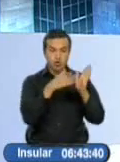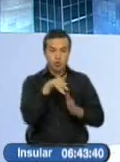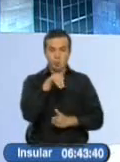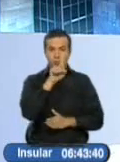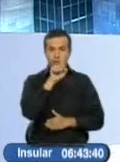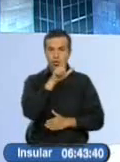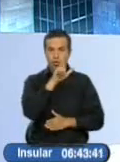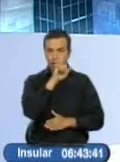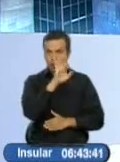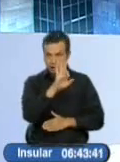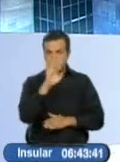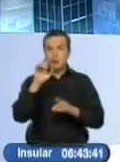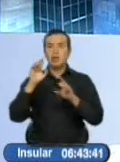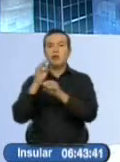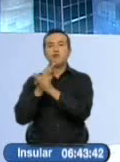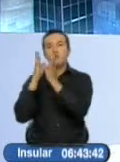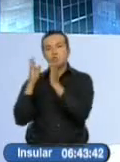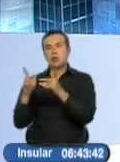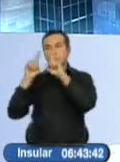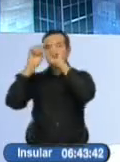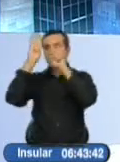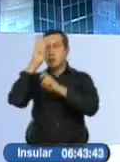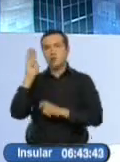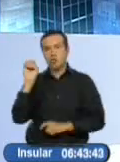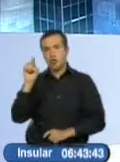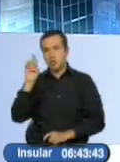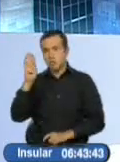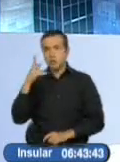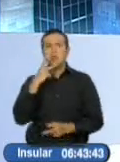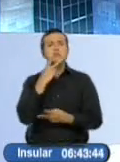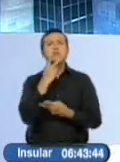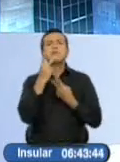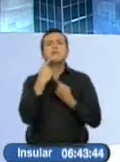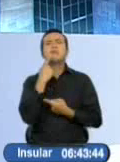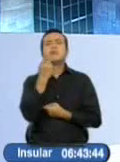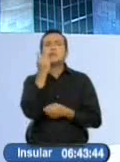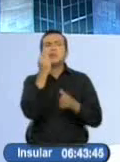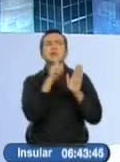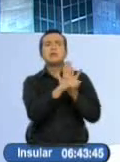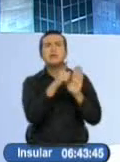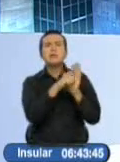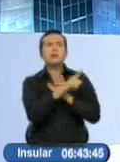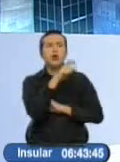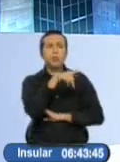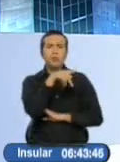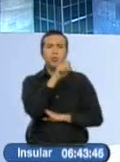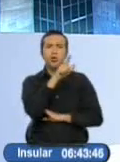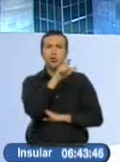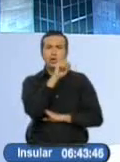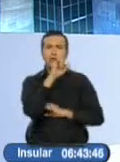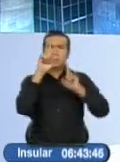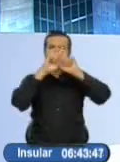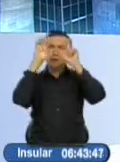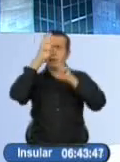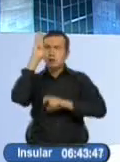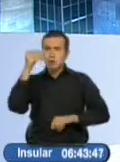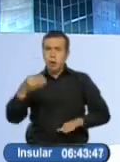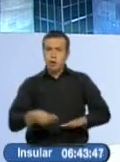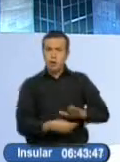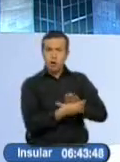Carlos Polit y un funcionario de Odebrecht. En dicha grabación se habla de los depósitos que habría recibido Polit por parte de la empresa brasileña.